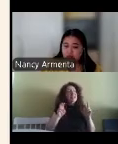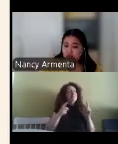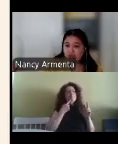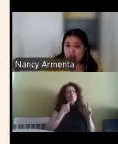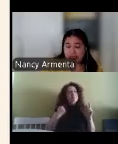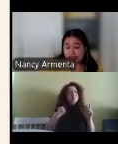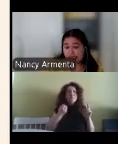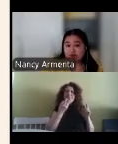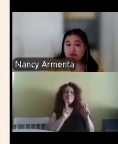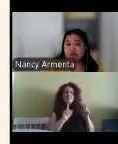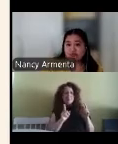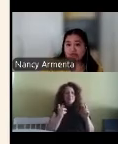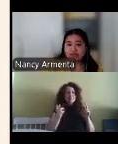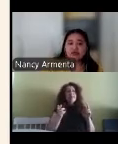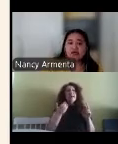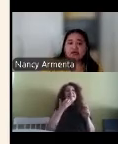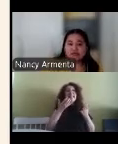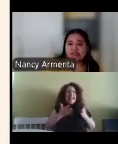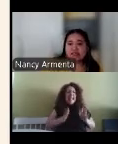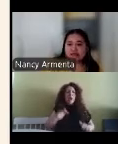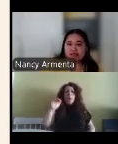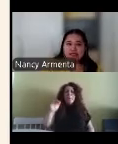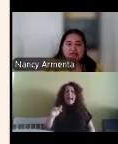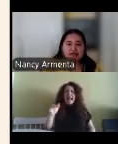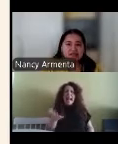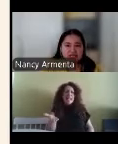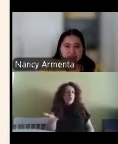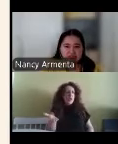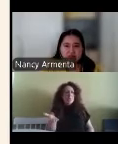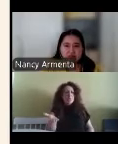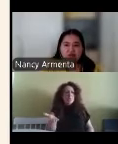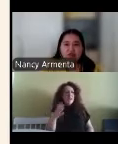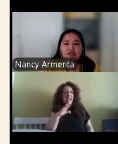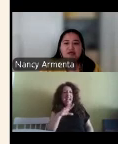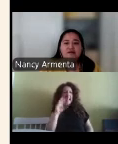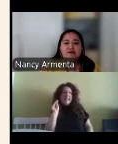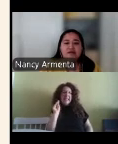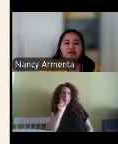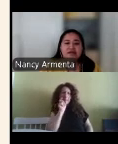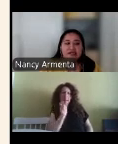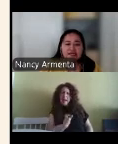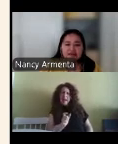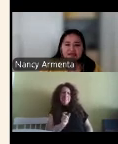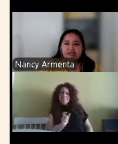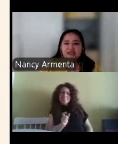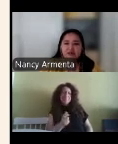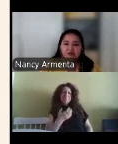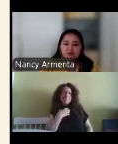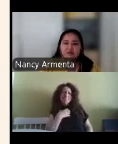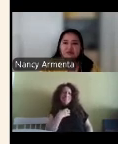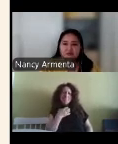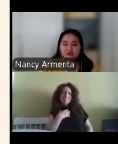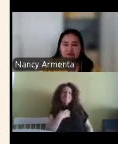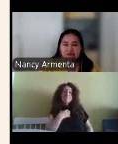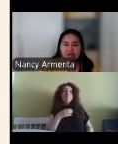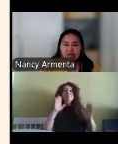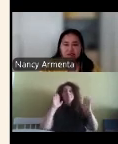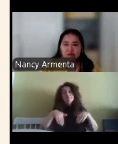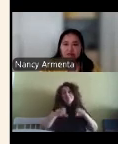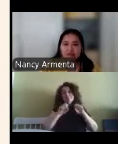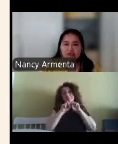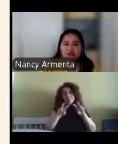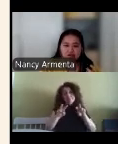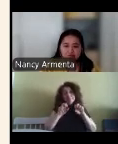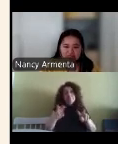mejor si son hijos más pequeños, la capacidad de entender cierta terminología. Y al final eso va mermando a